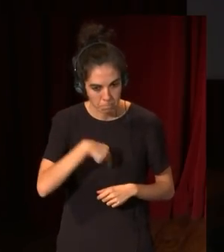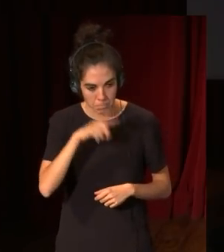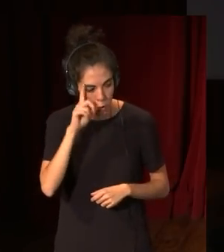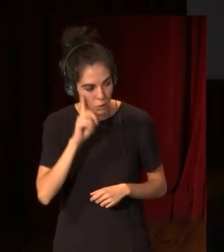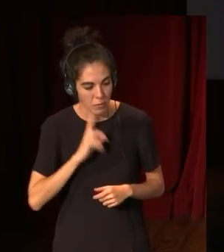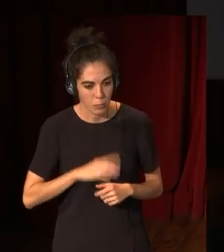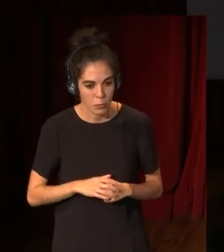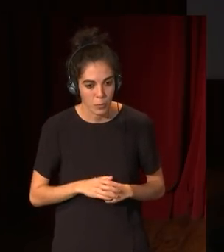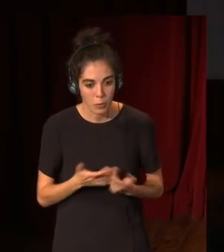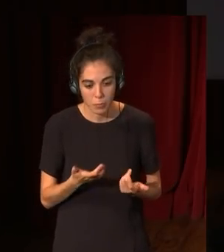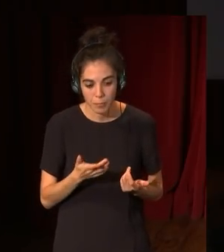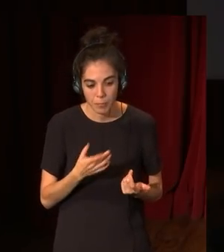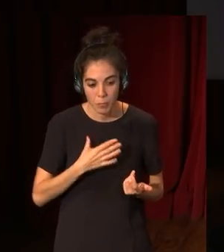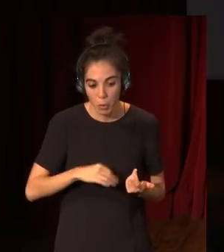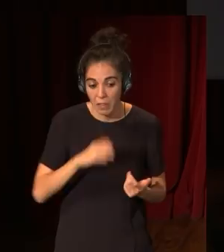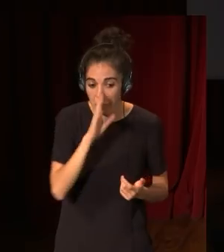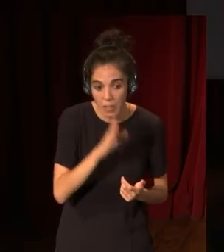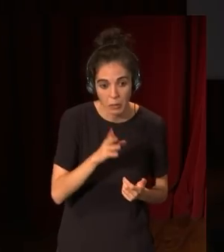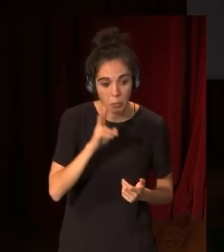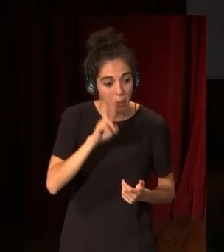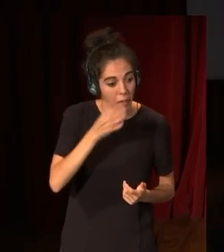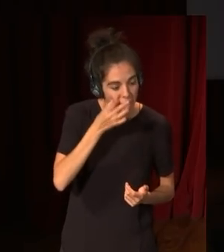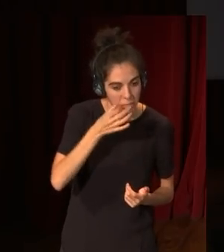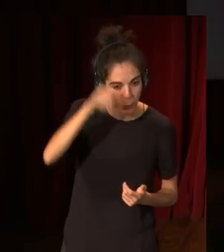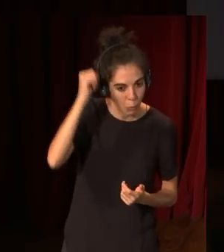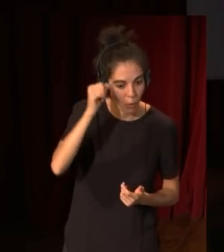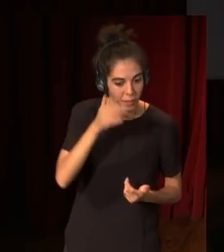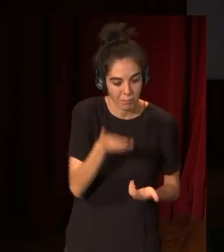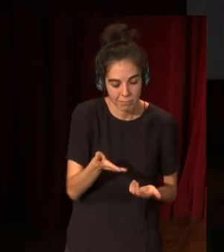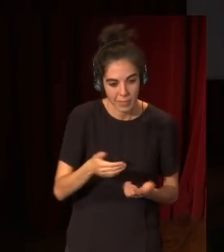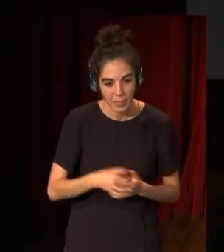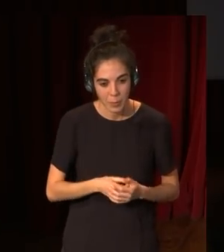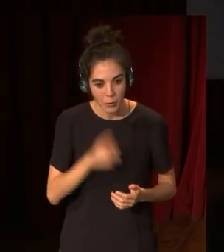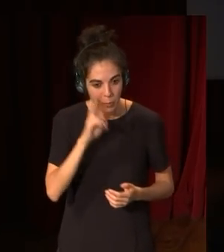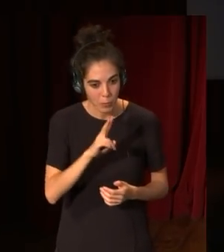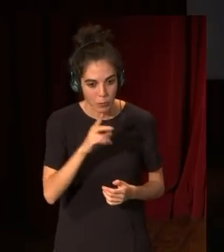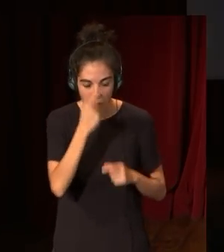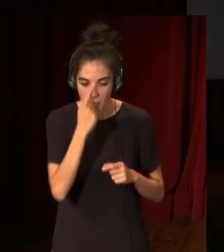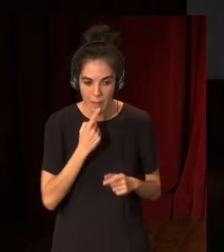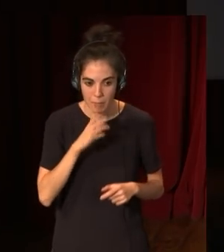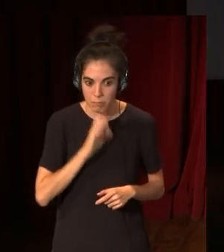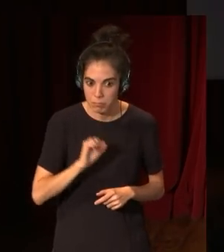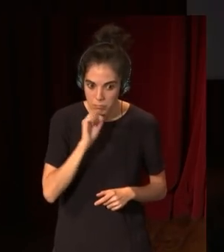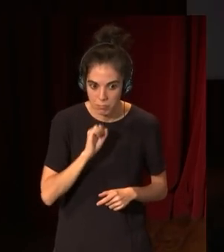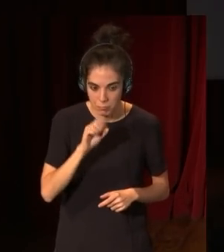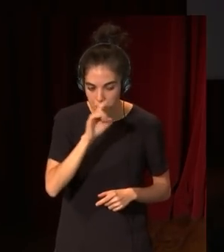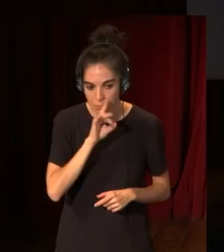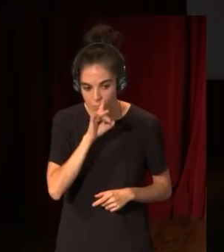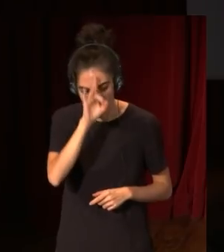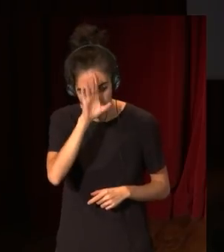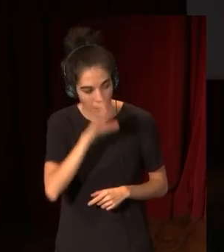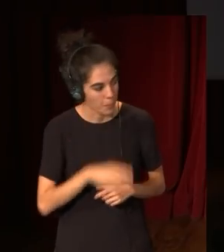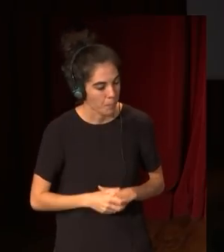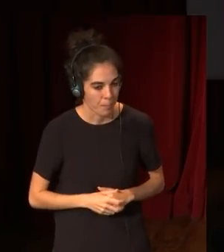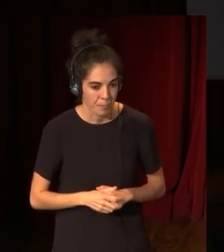monje no sabemos pero nos presenta una imagen fascinante otra vez un recurso técnico